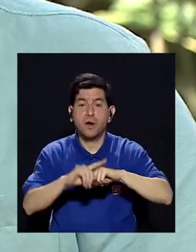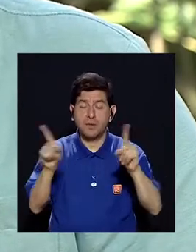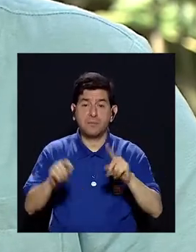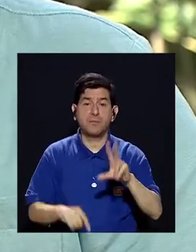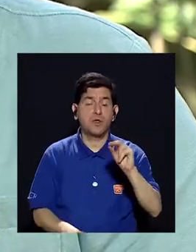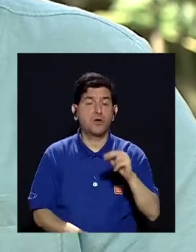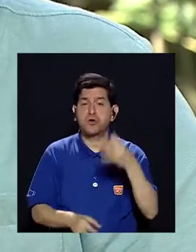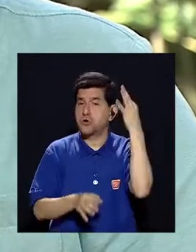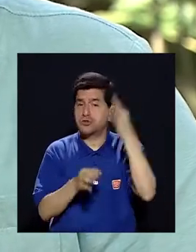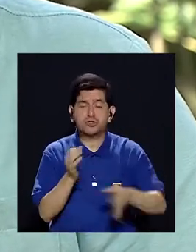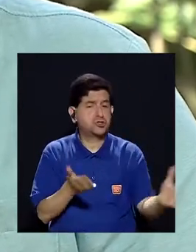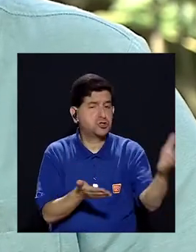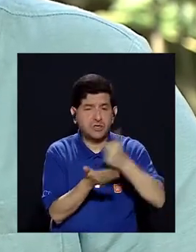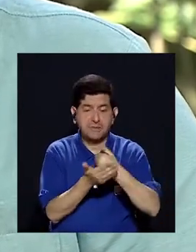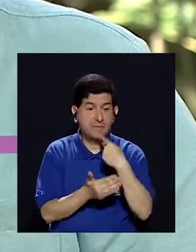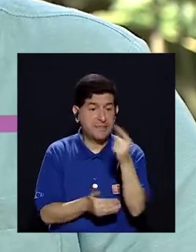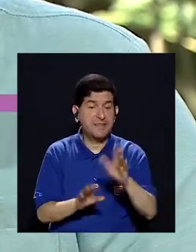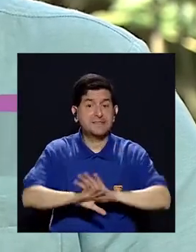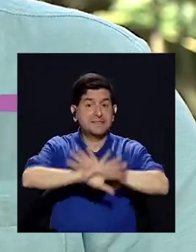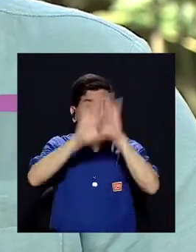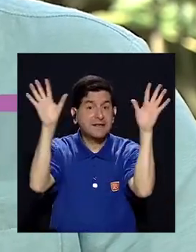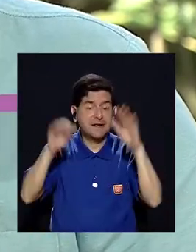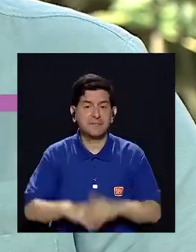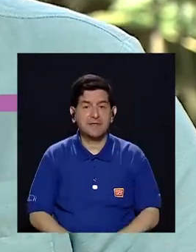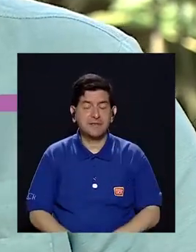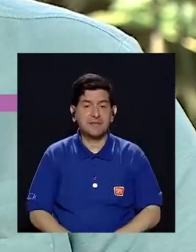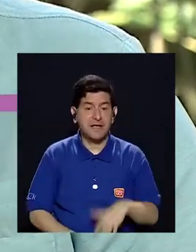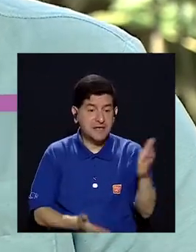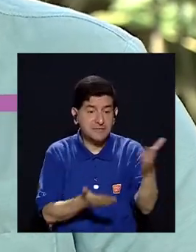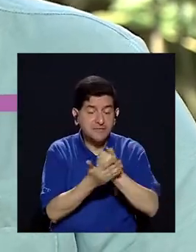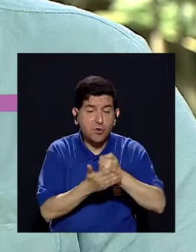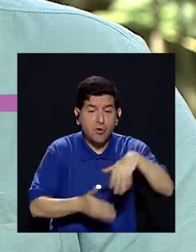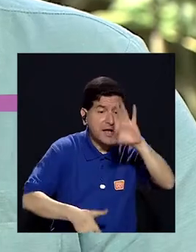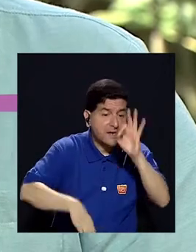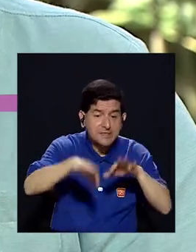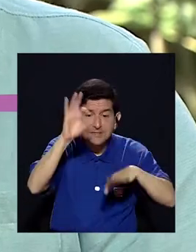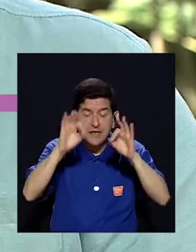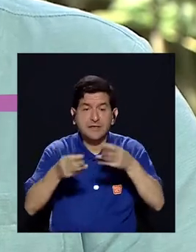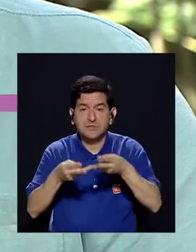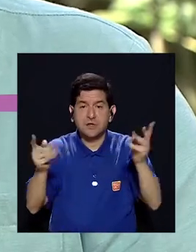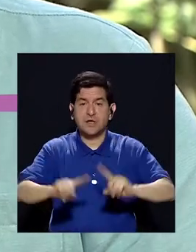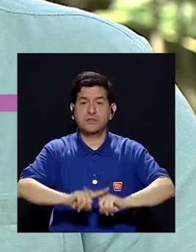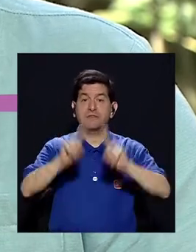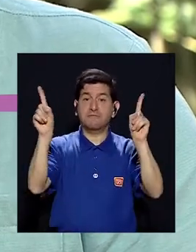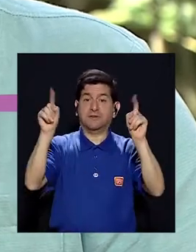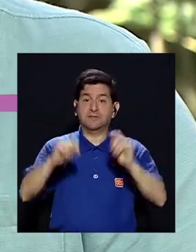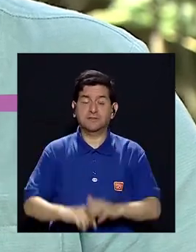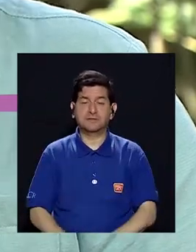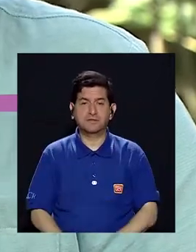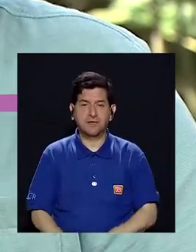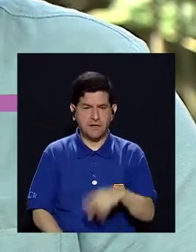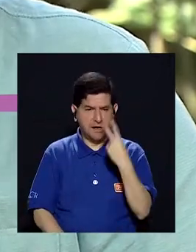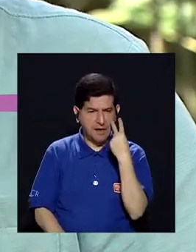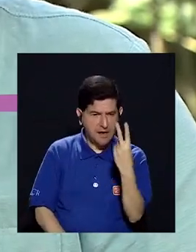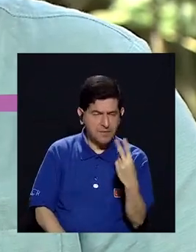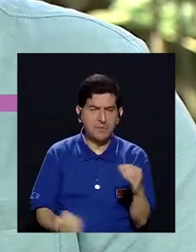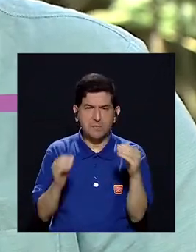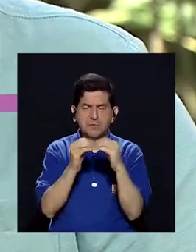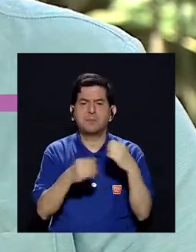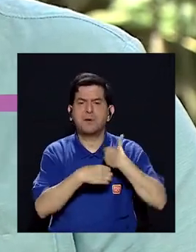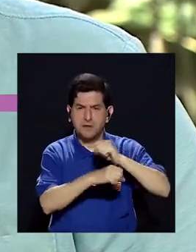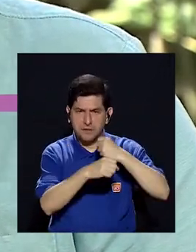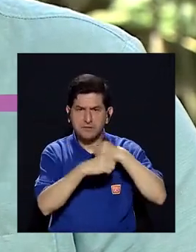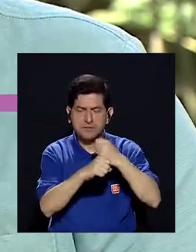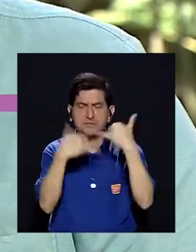pero no es cualquier recolección, ahí claramente lo indica, la recolección selectiva. Entonces ya podemos ver cada vez mayor